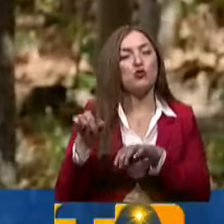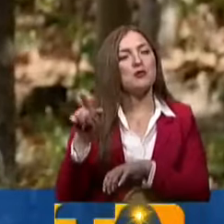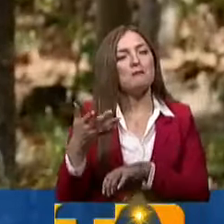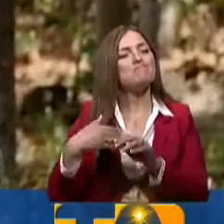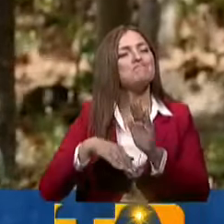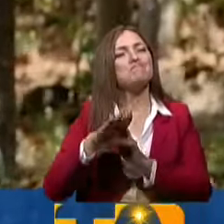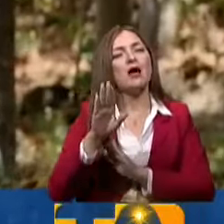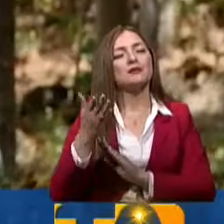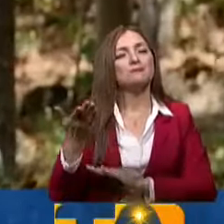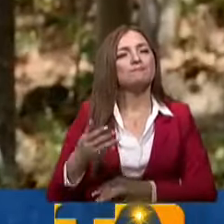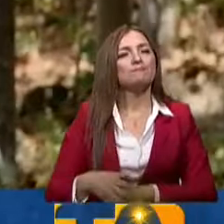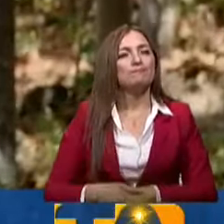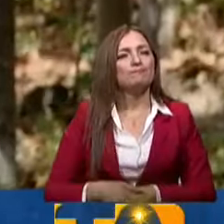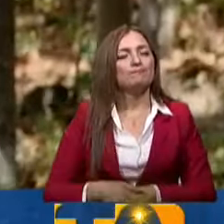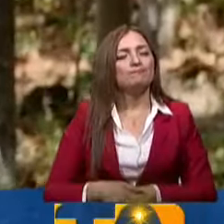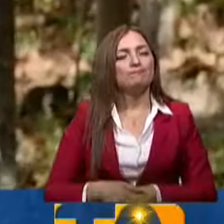más